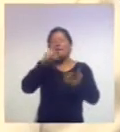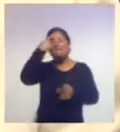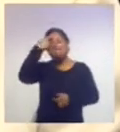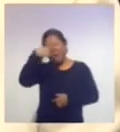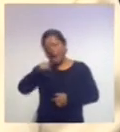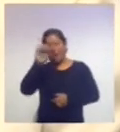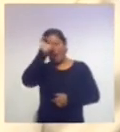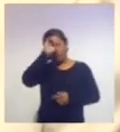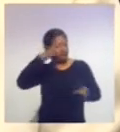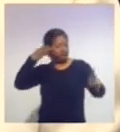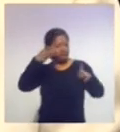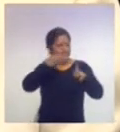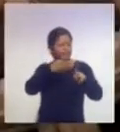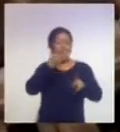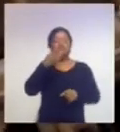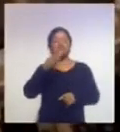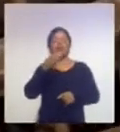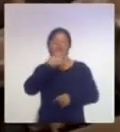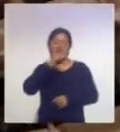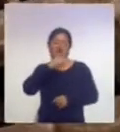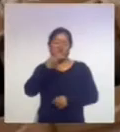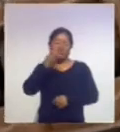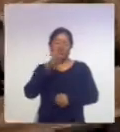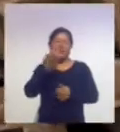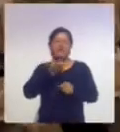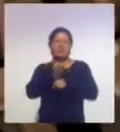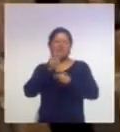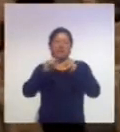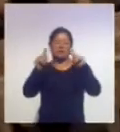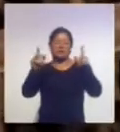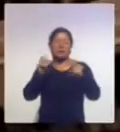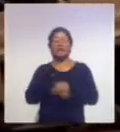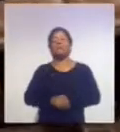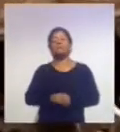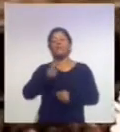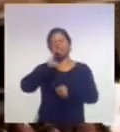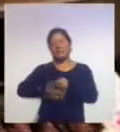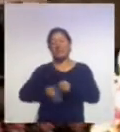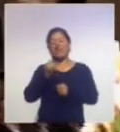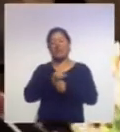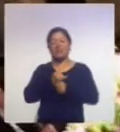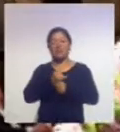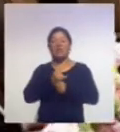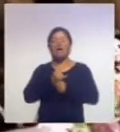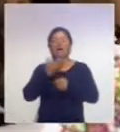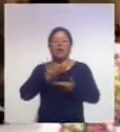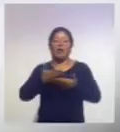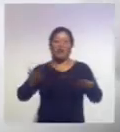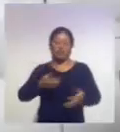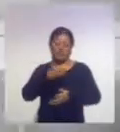objetiva sobre esta fiesta en la entidad. Con información de Adán Morales, Ahora Noticias.